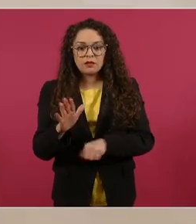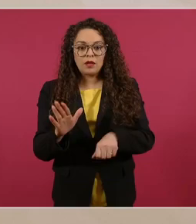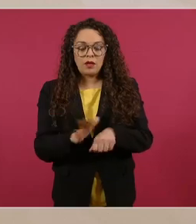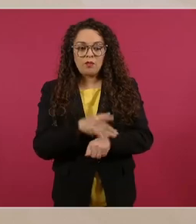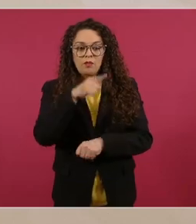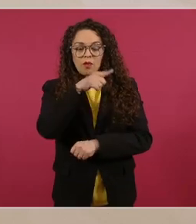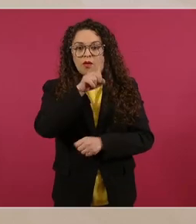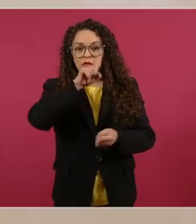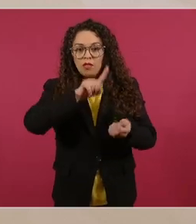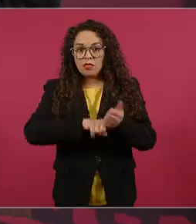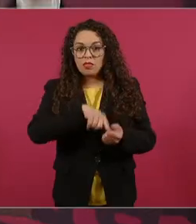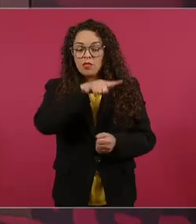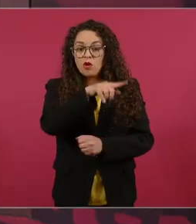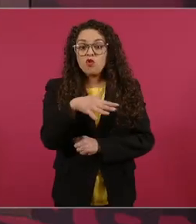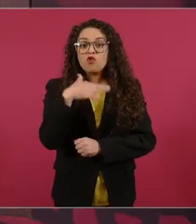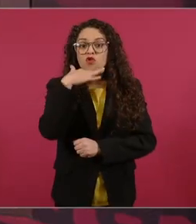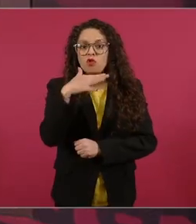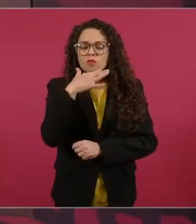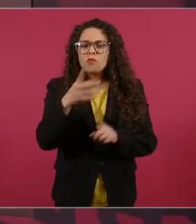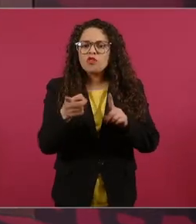no se da de abajo hacia arriba.